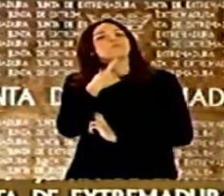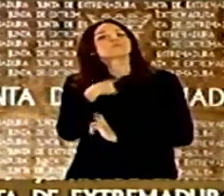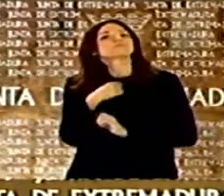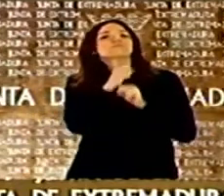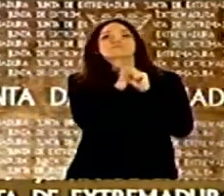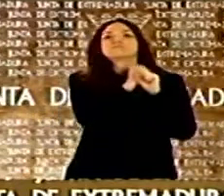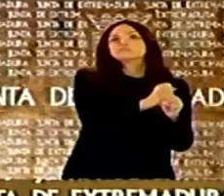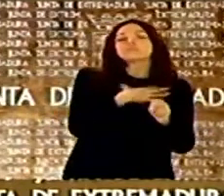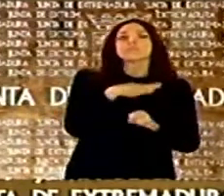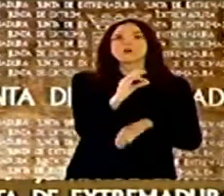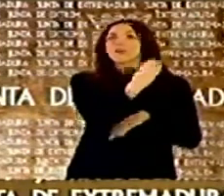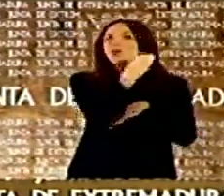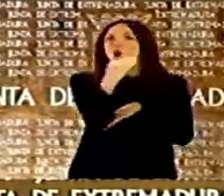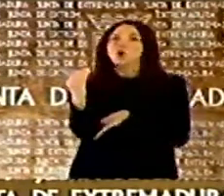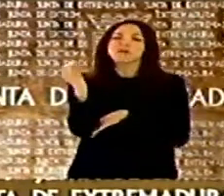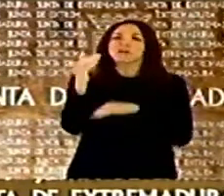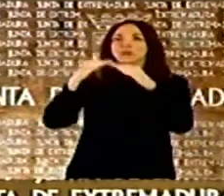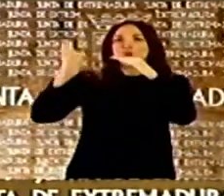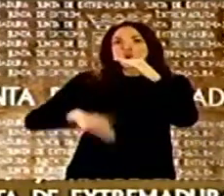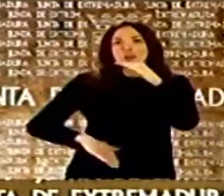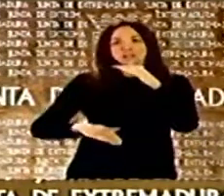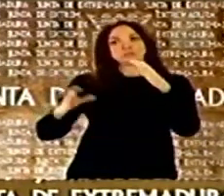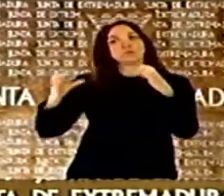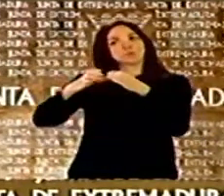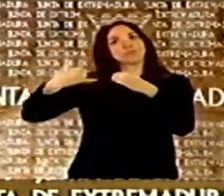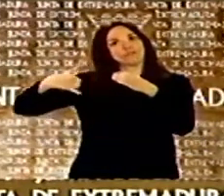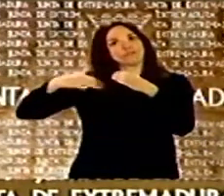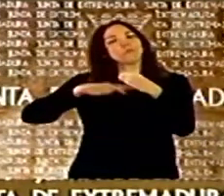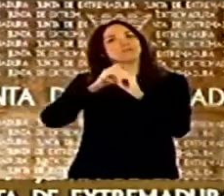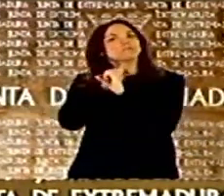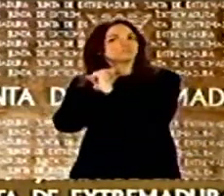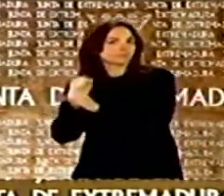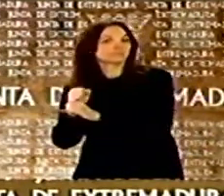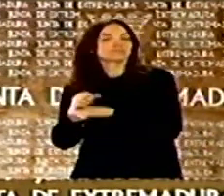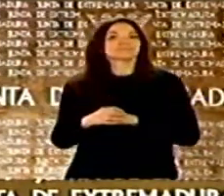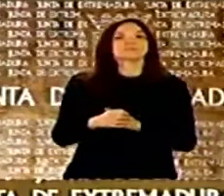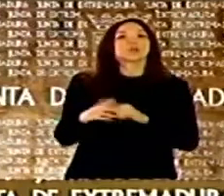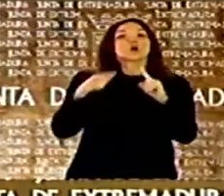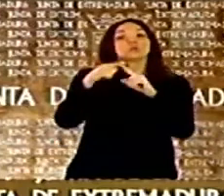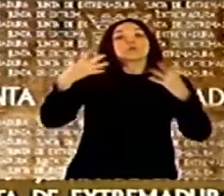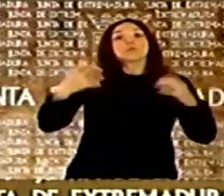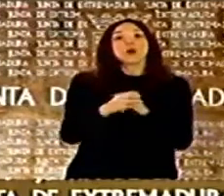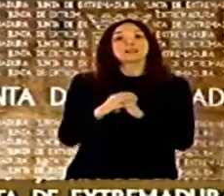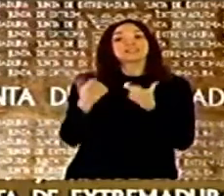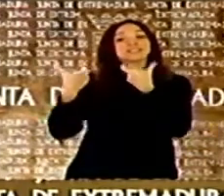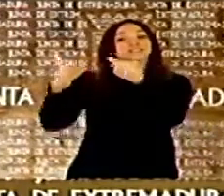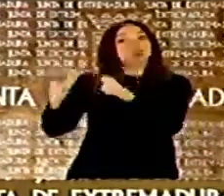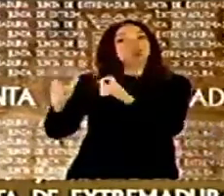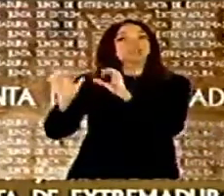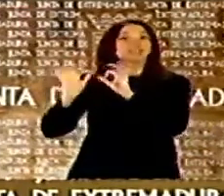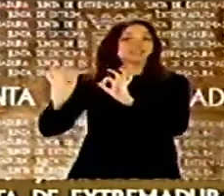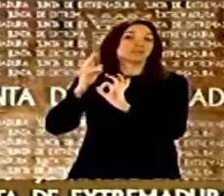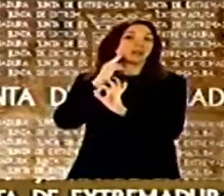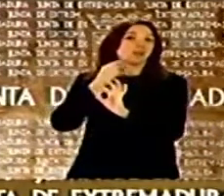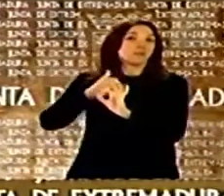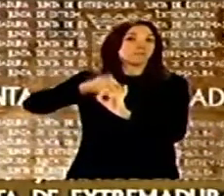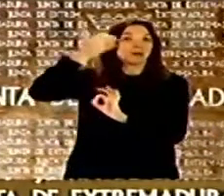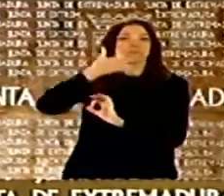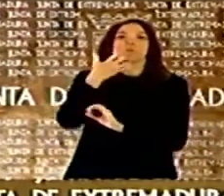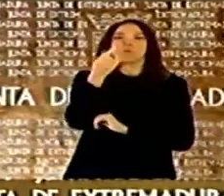colectivos vulnerables. Los objetivos son promover la protección de los sectores más vulnerables, especialmente de los menores, jóvenes y